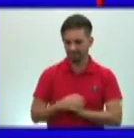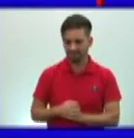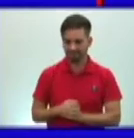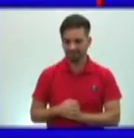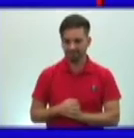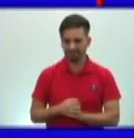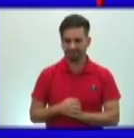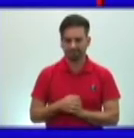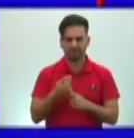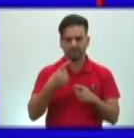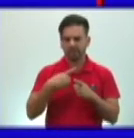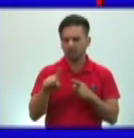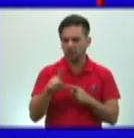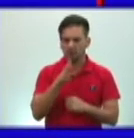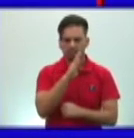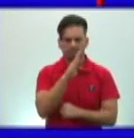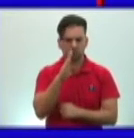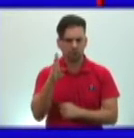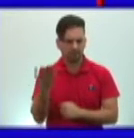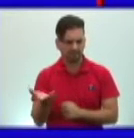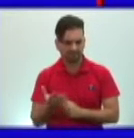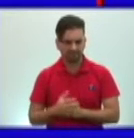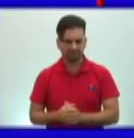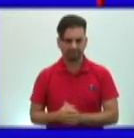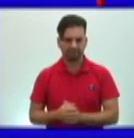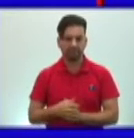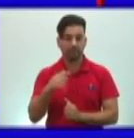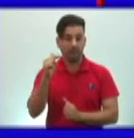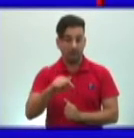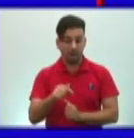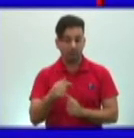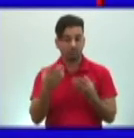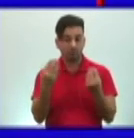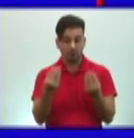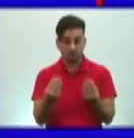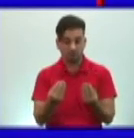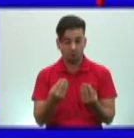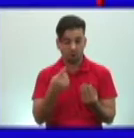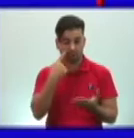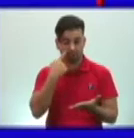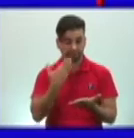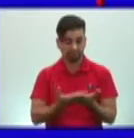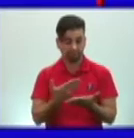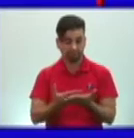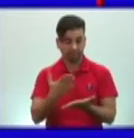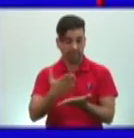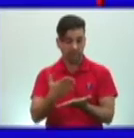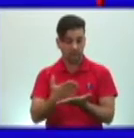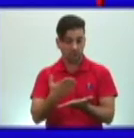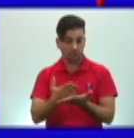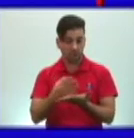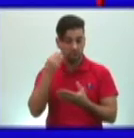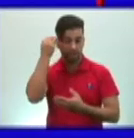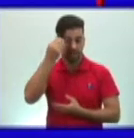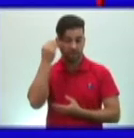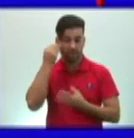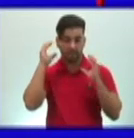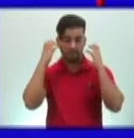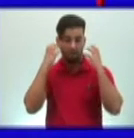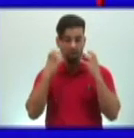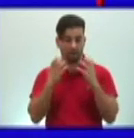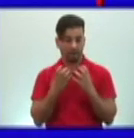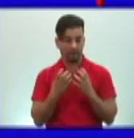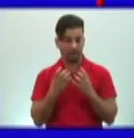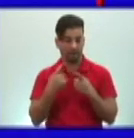documentos y materiales para su estudio, muchos de los materiales en los cuales los clásicos del marxismo, fundamentalmente Carlos Marx y